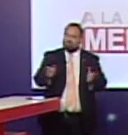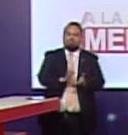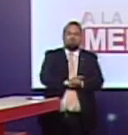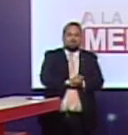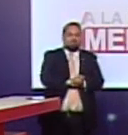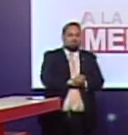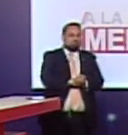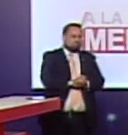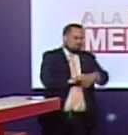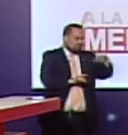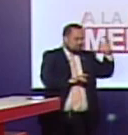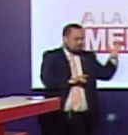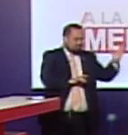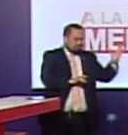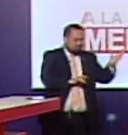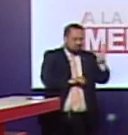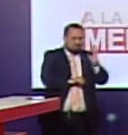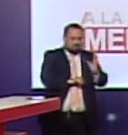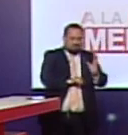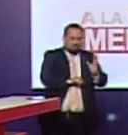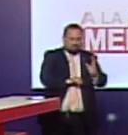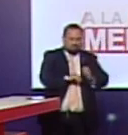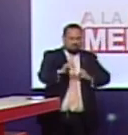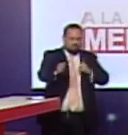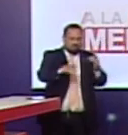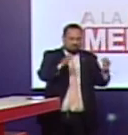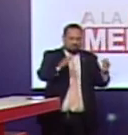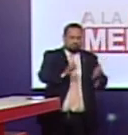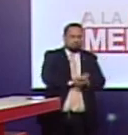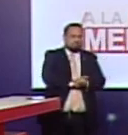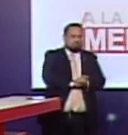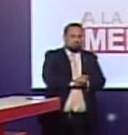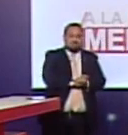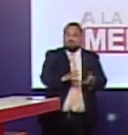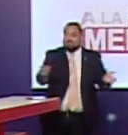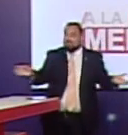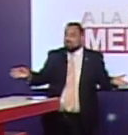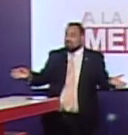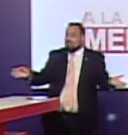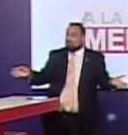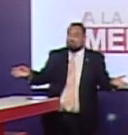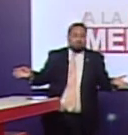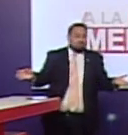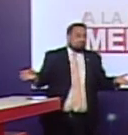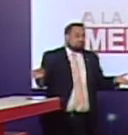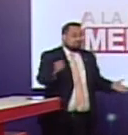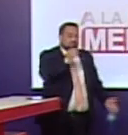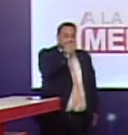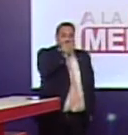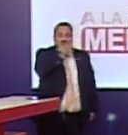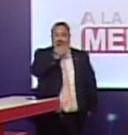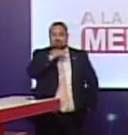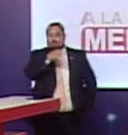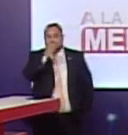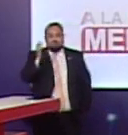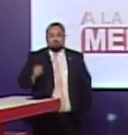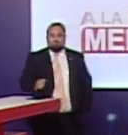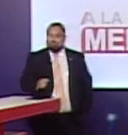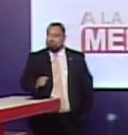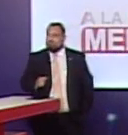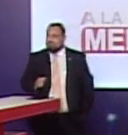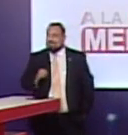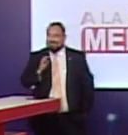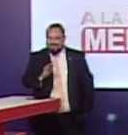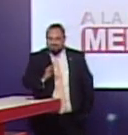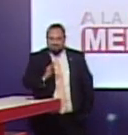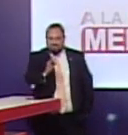está pasando a nivel mundial que la pandemia que la guerra que estas situaciones sociales y claro lo que aquí hemos analizado en a la medida y lo hacemos